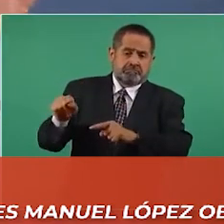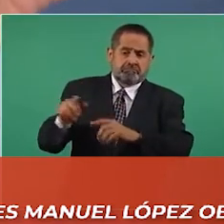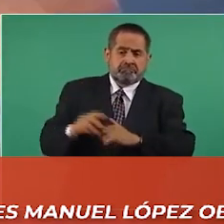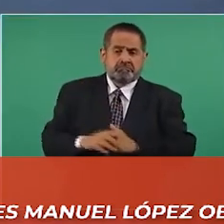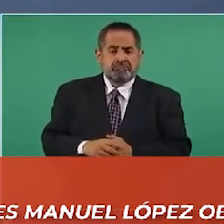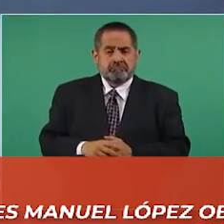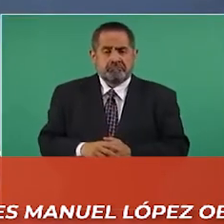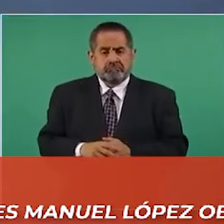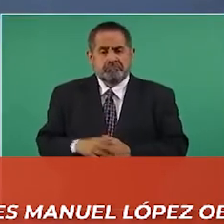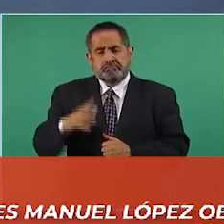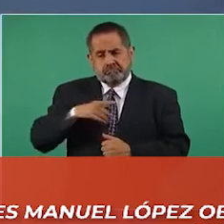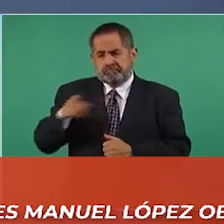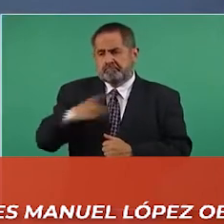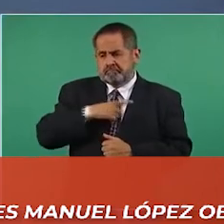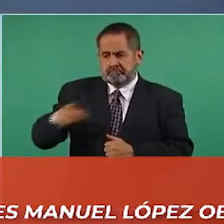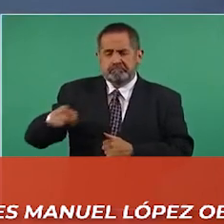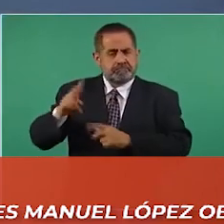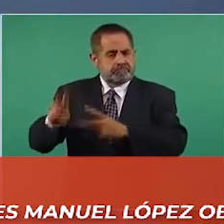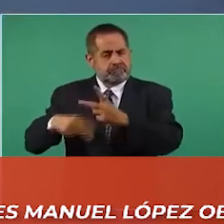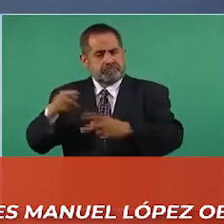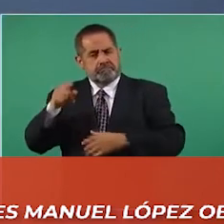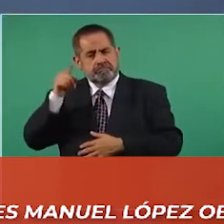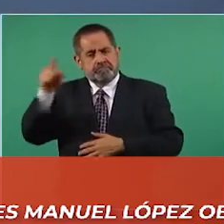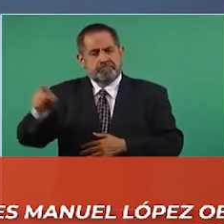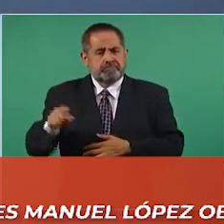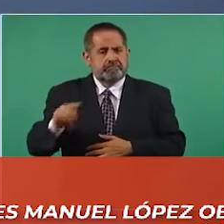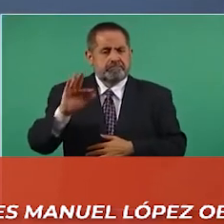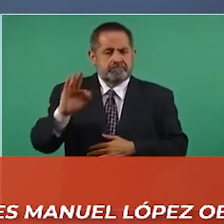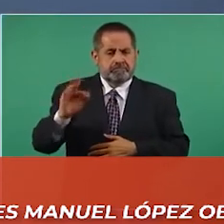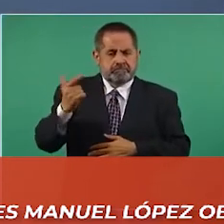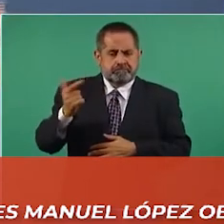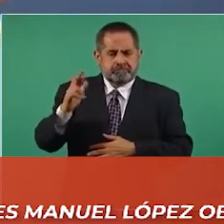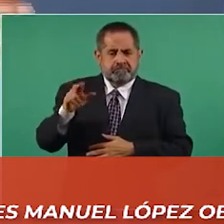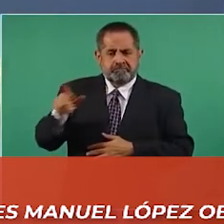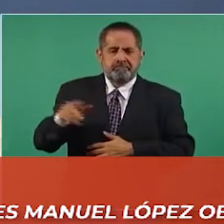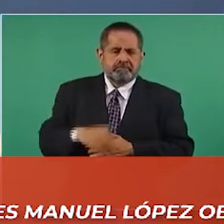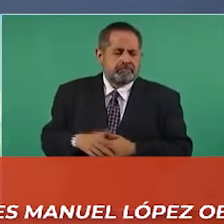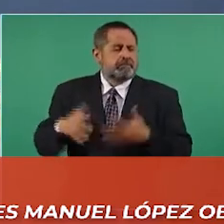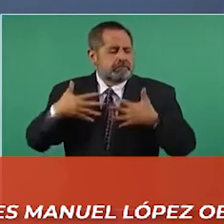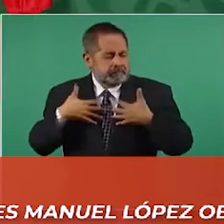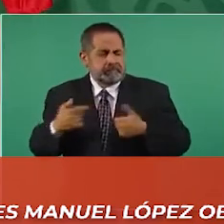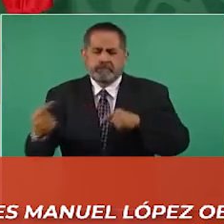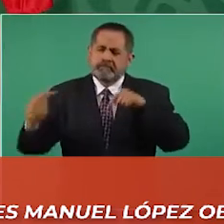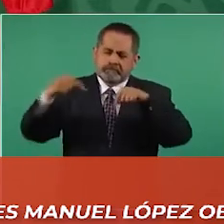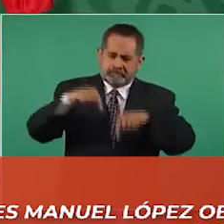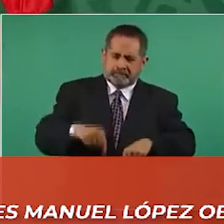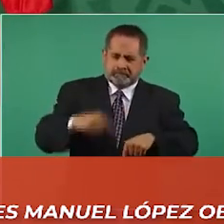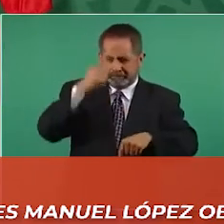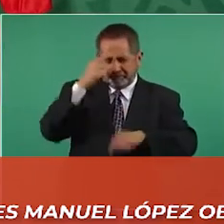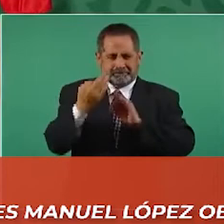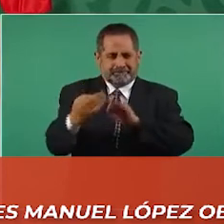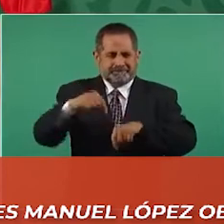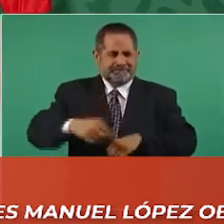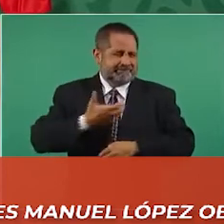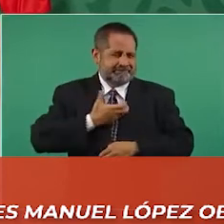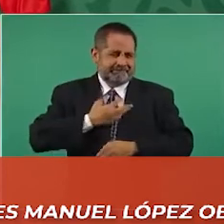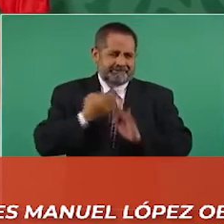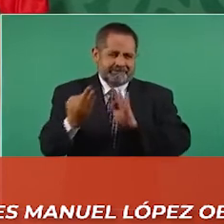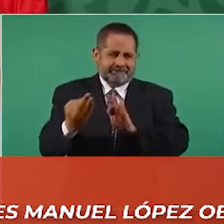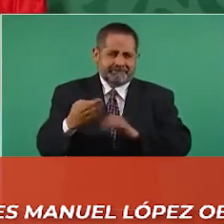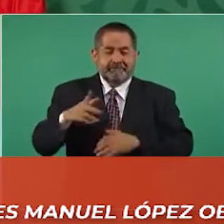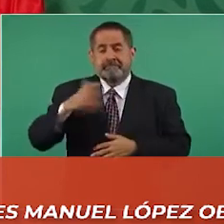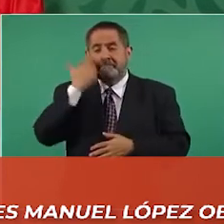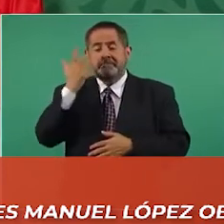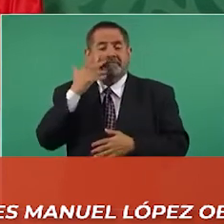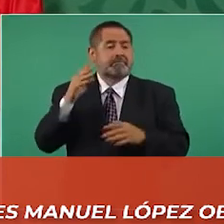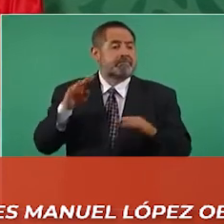pues hay que acudir a la Fiscalía. Entiendo que viene aquí porque pues